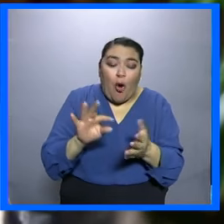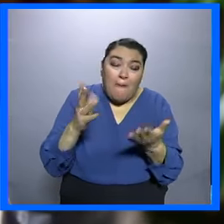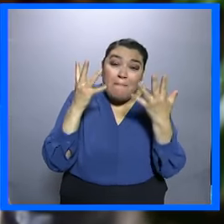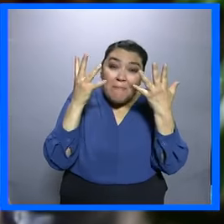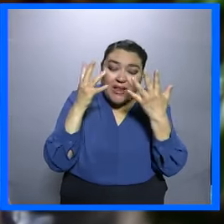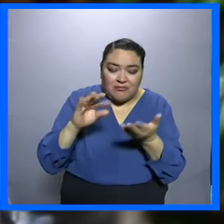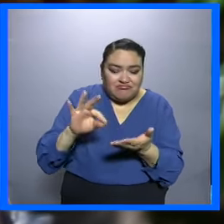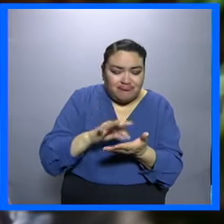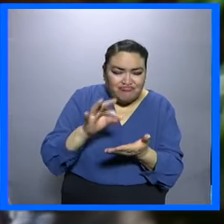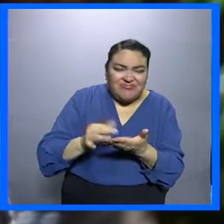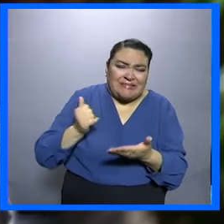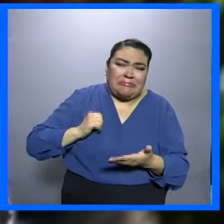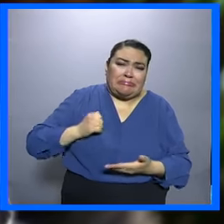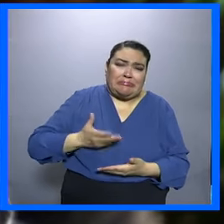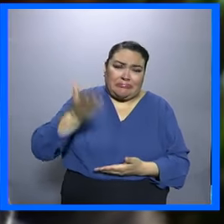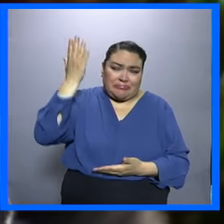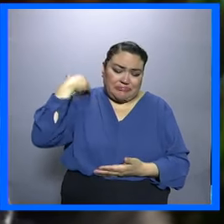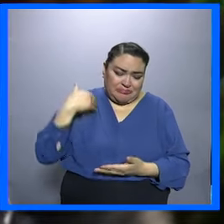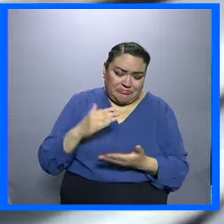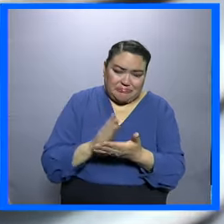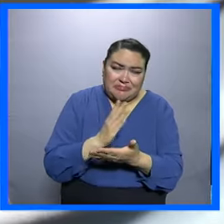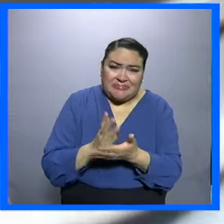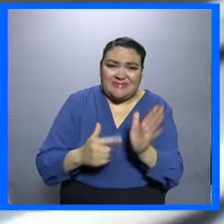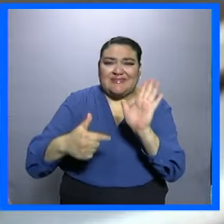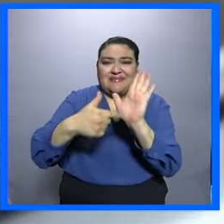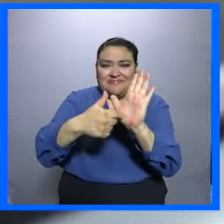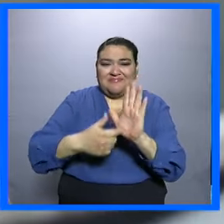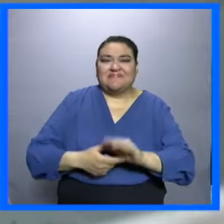con técnicas tradicionales y ancestrales.